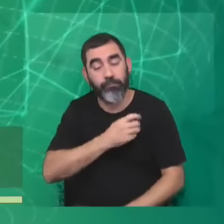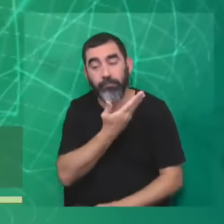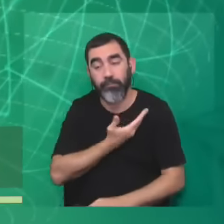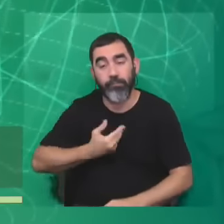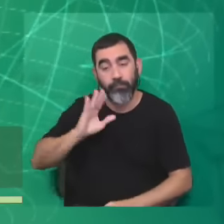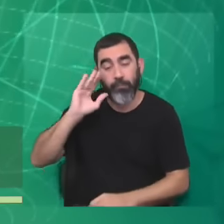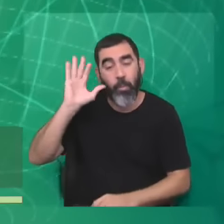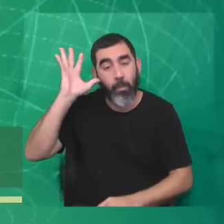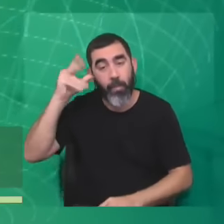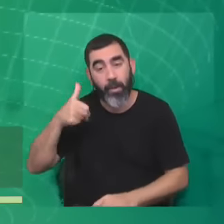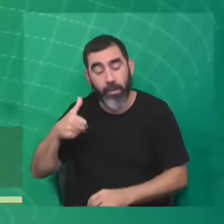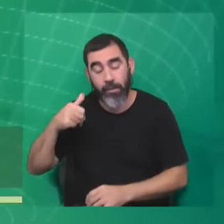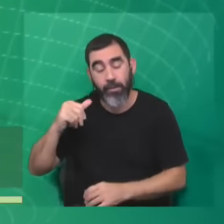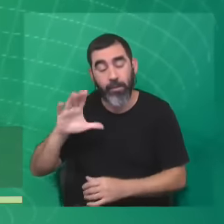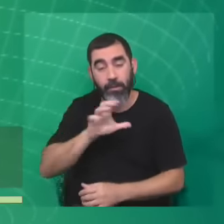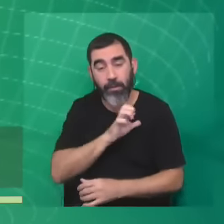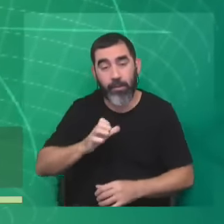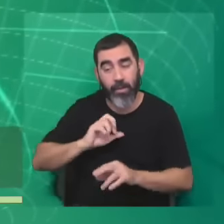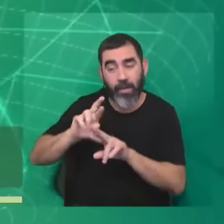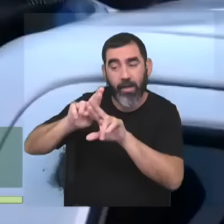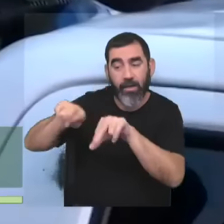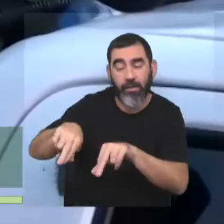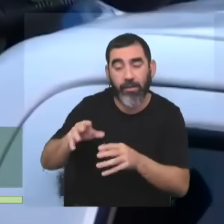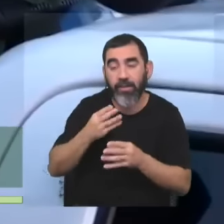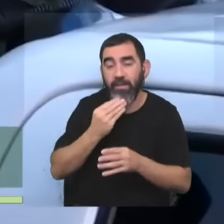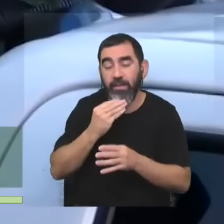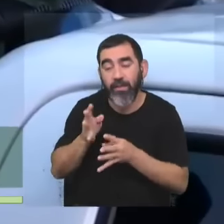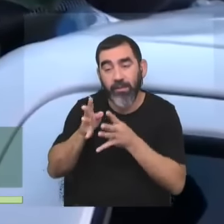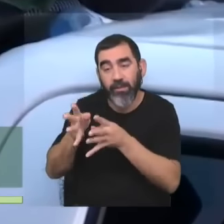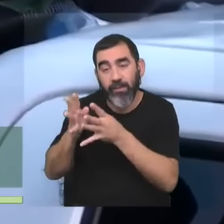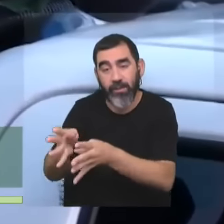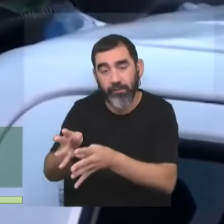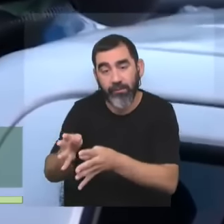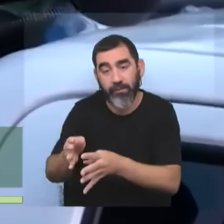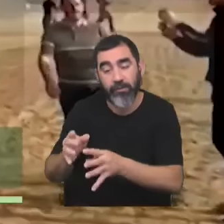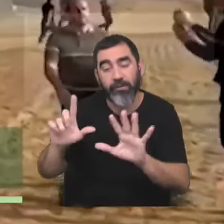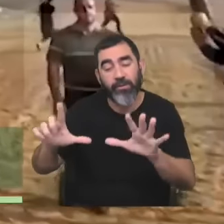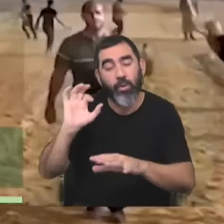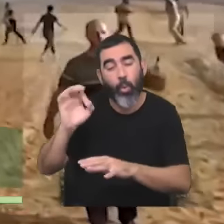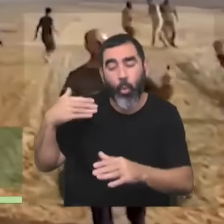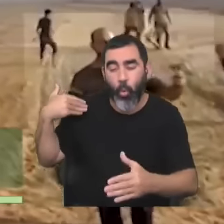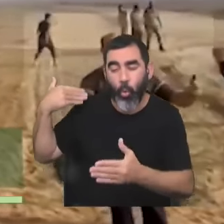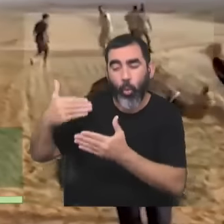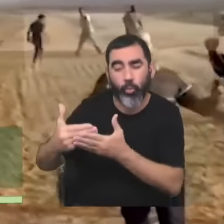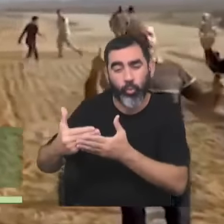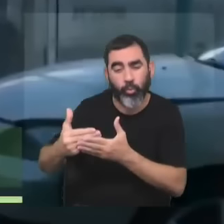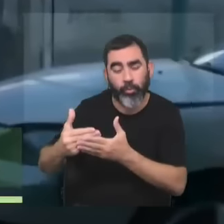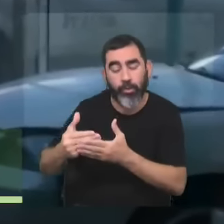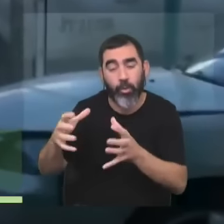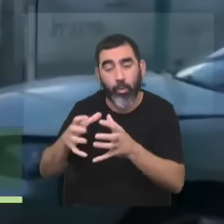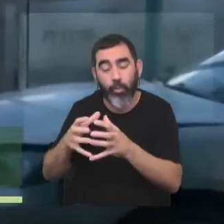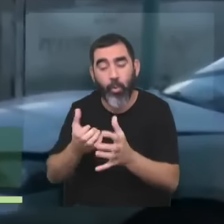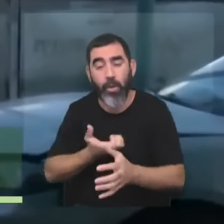reconocer a Palestina como estado en rechazo a la ofensiva israelí sobre gaza desatada desde que el 7 de octubre un atentado de jamás